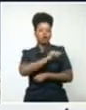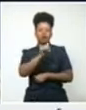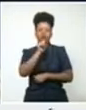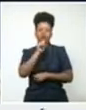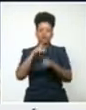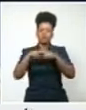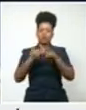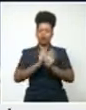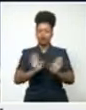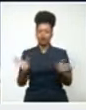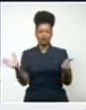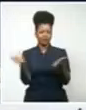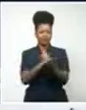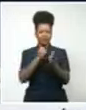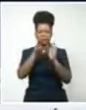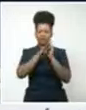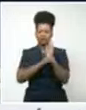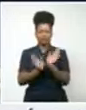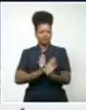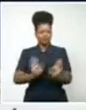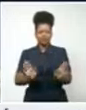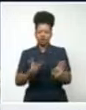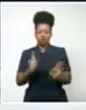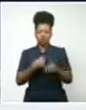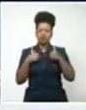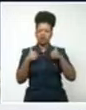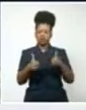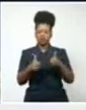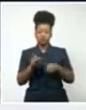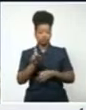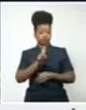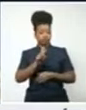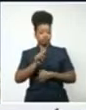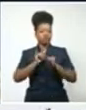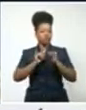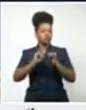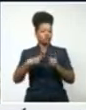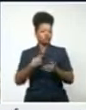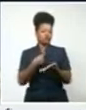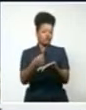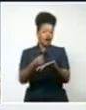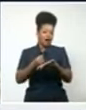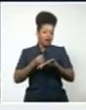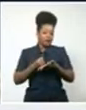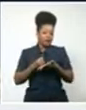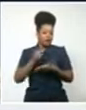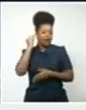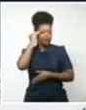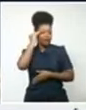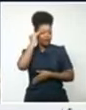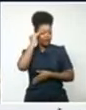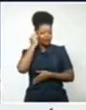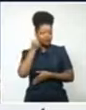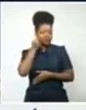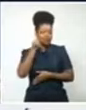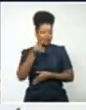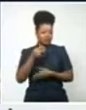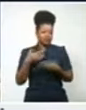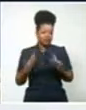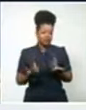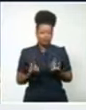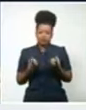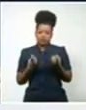restricción? Y creo que alguna de estas informaciones nos ayudan a darnos cuenta de la